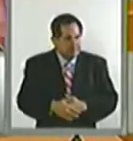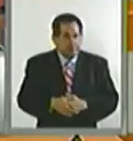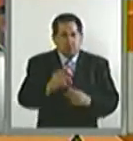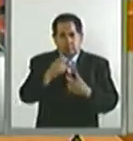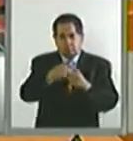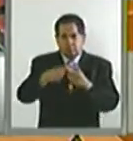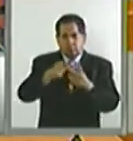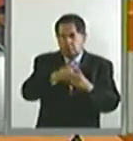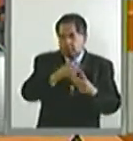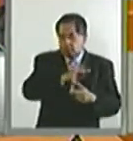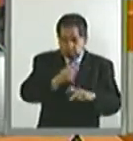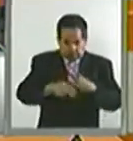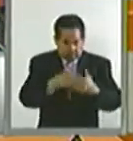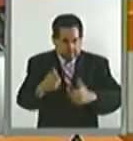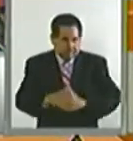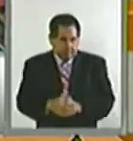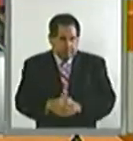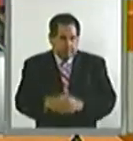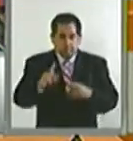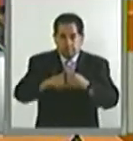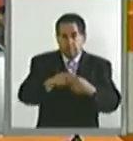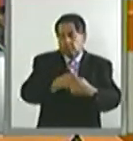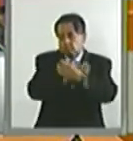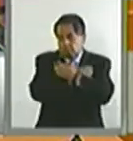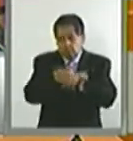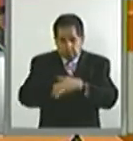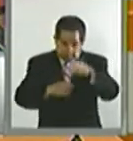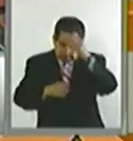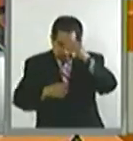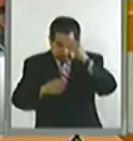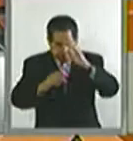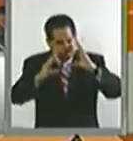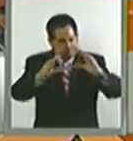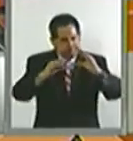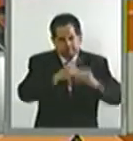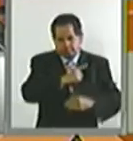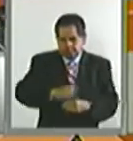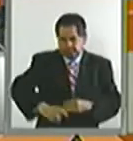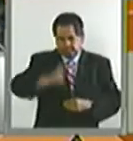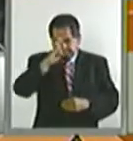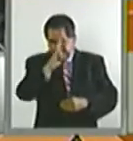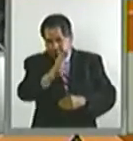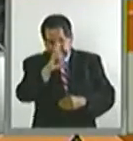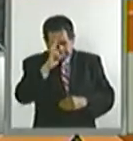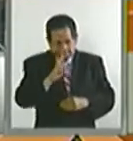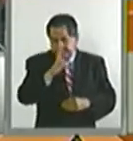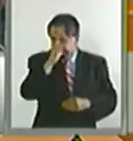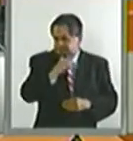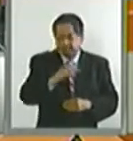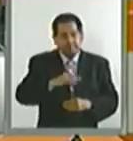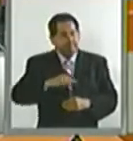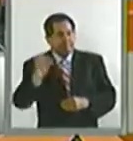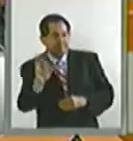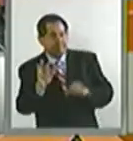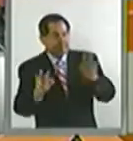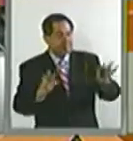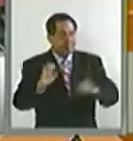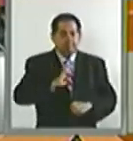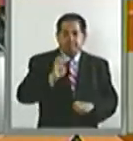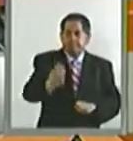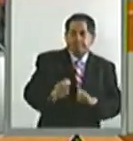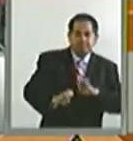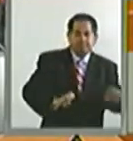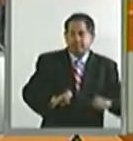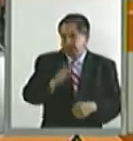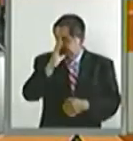vías que tenemos para hacerlo. Por un lado, la educación, fomentando la cultura del respeto y de la tolerancia, un medio que es a mediano y